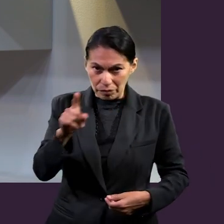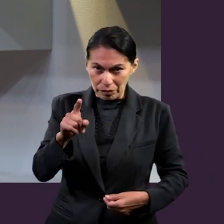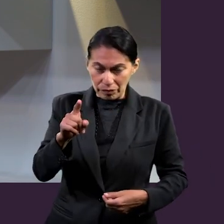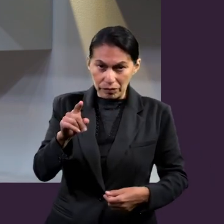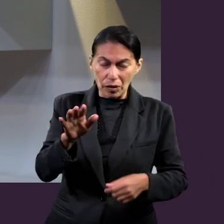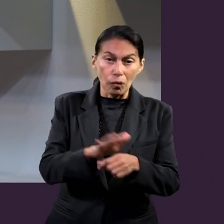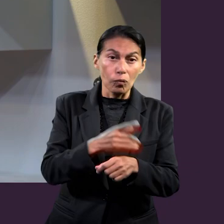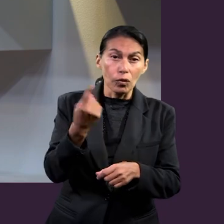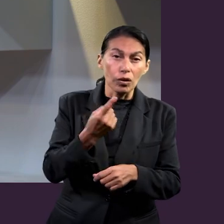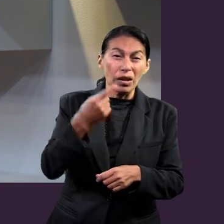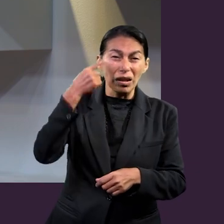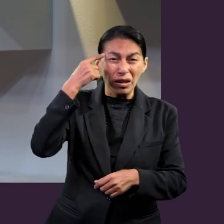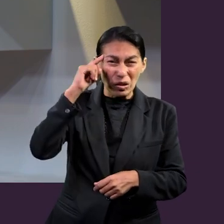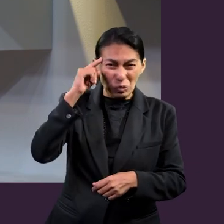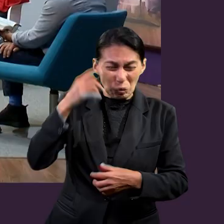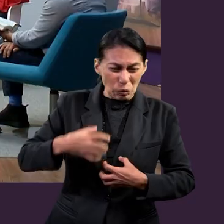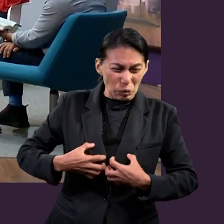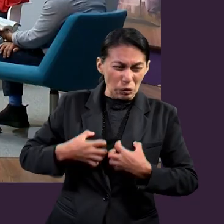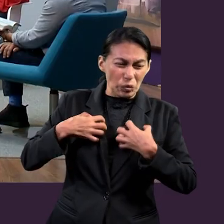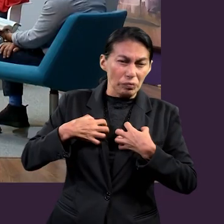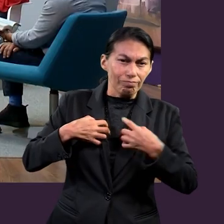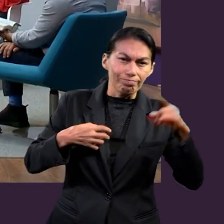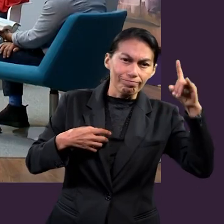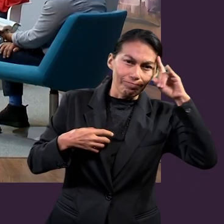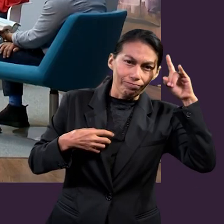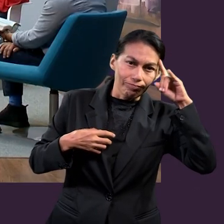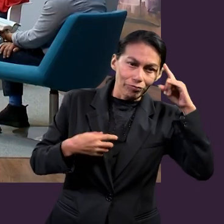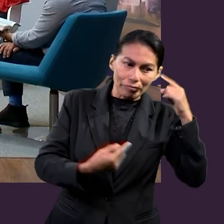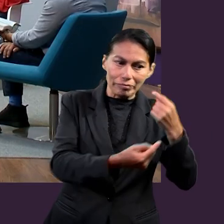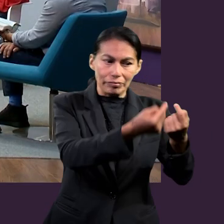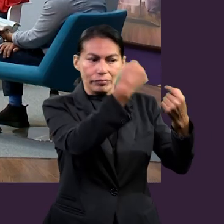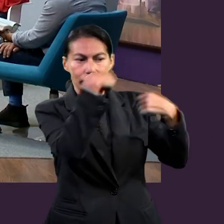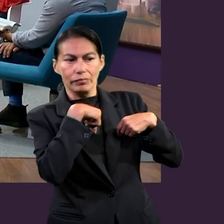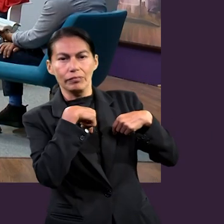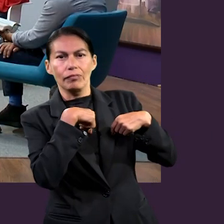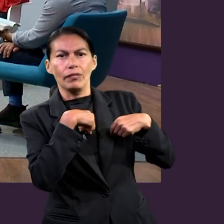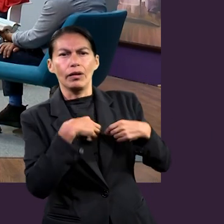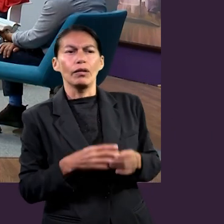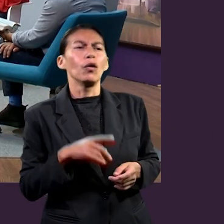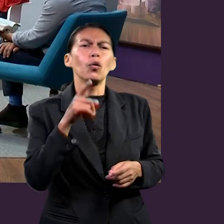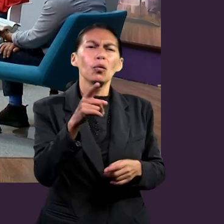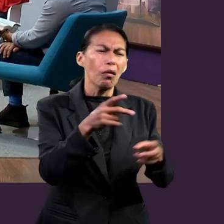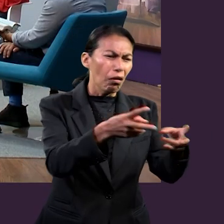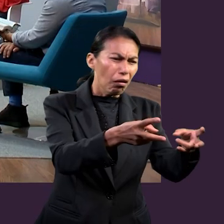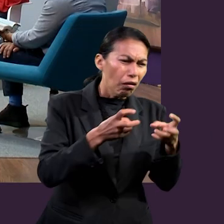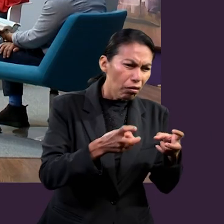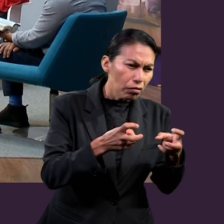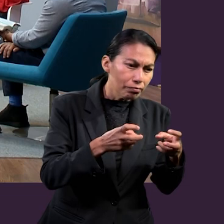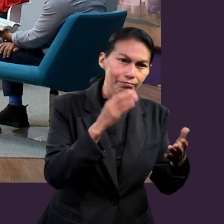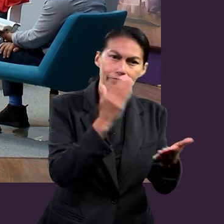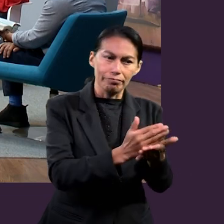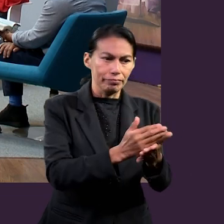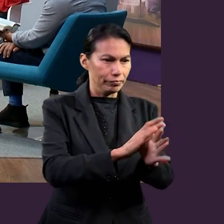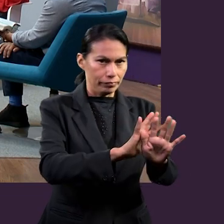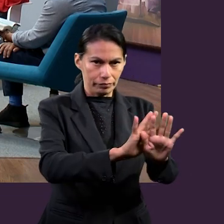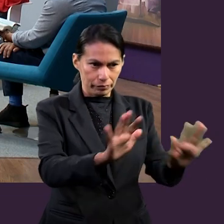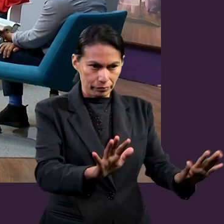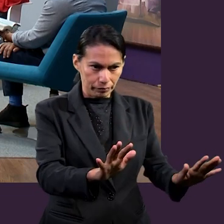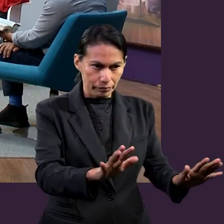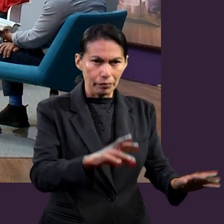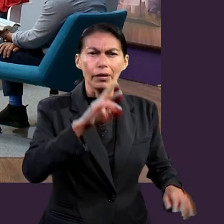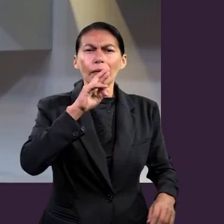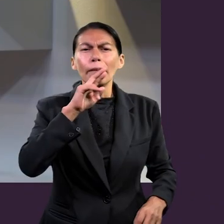da lugar al diablo. Si eres ladrón, deja de robar. No, en cambio,